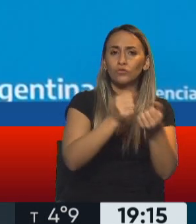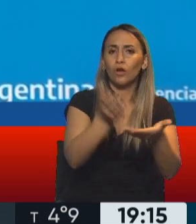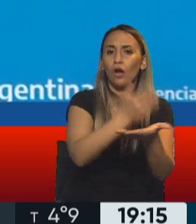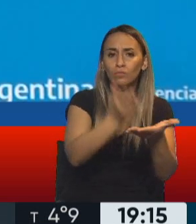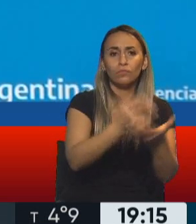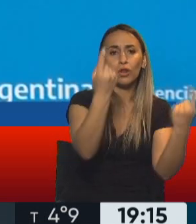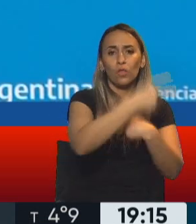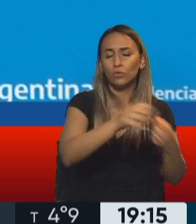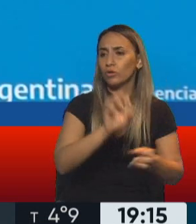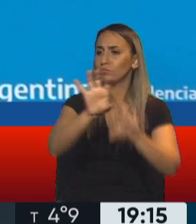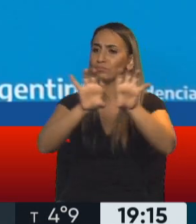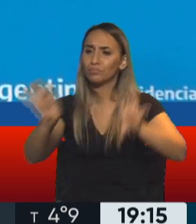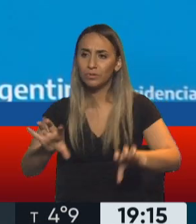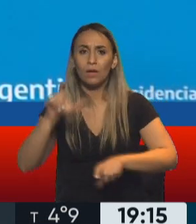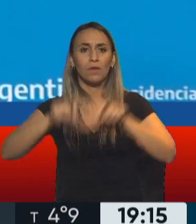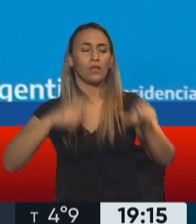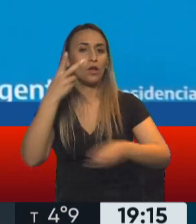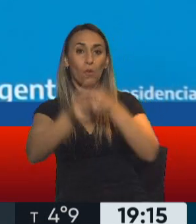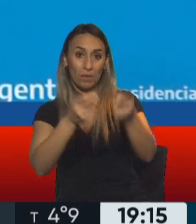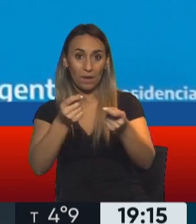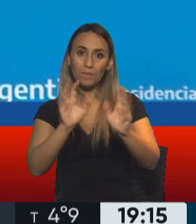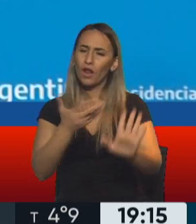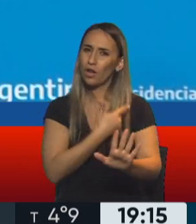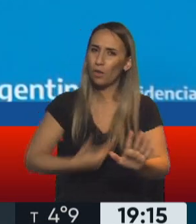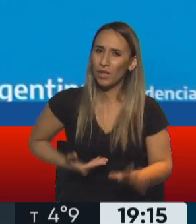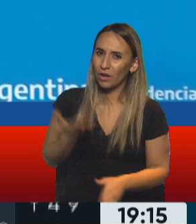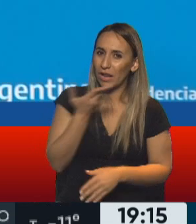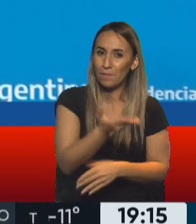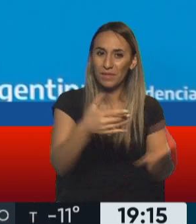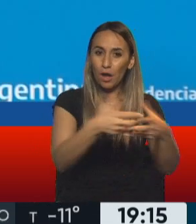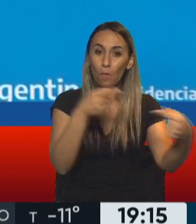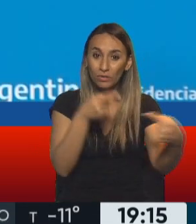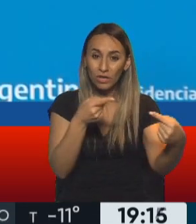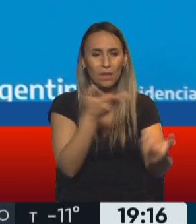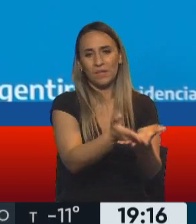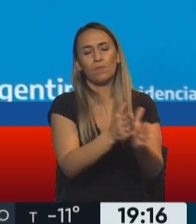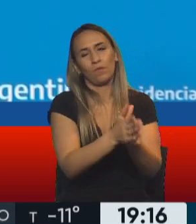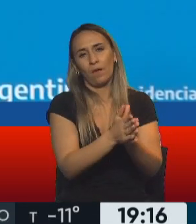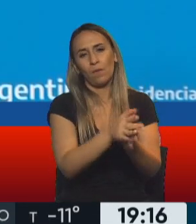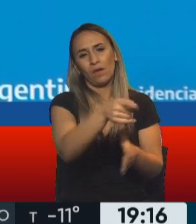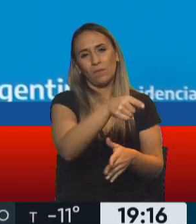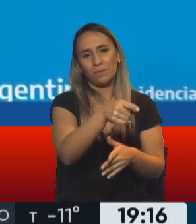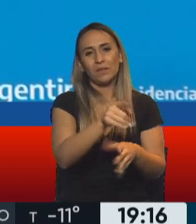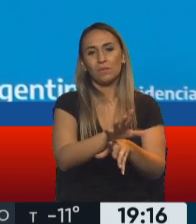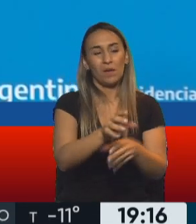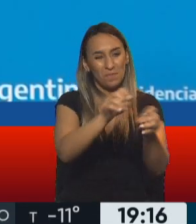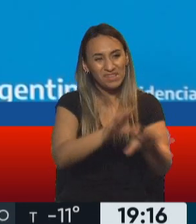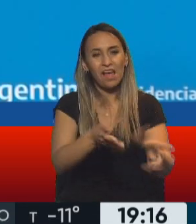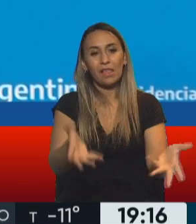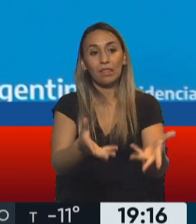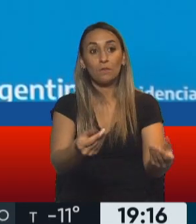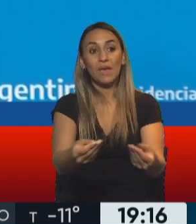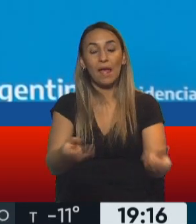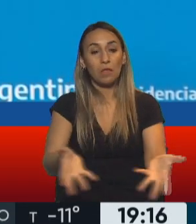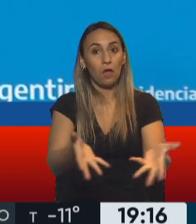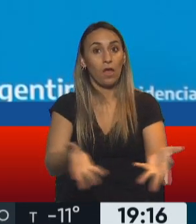puedan acceder a todos los productos. Lo que el gobierno le pide también a la oposición es que no entre en el juego de generar temor a la población o